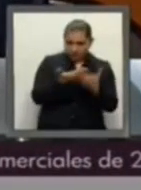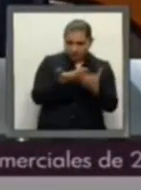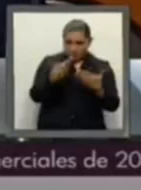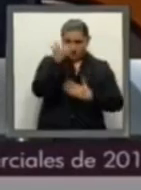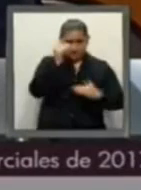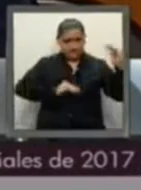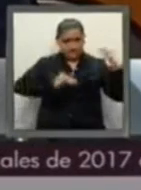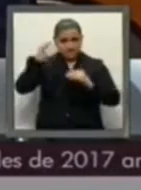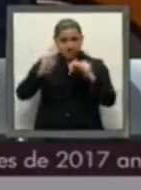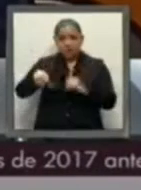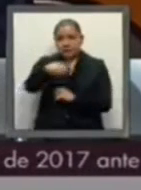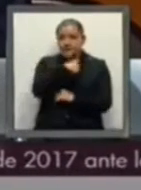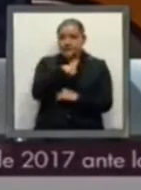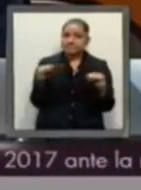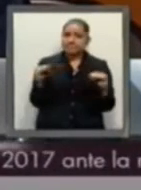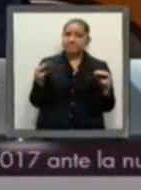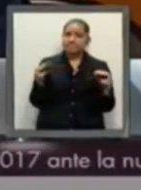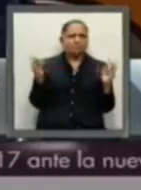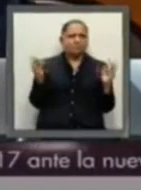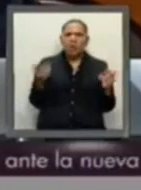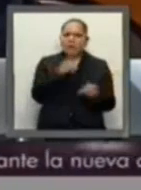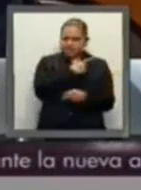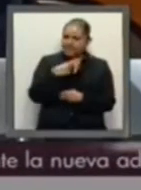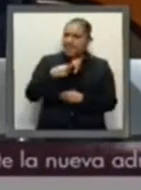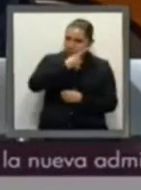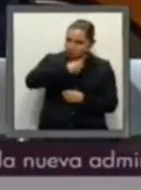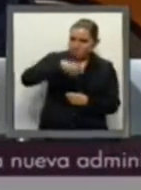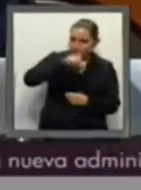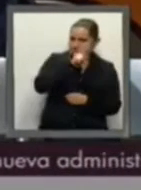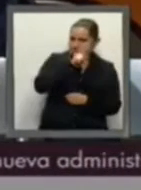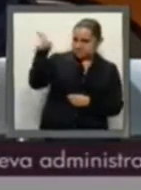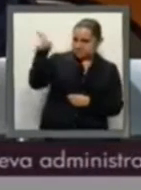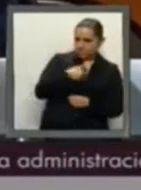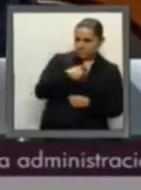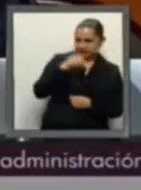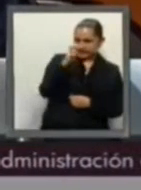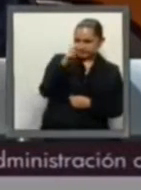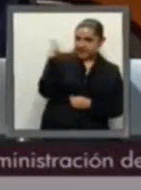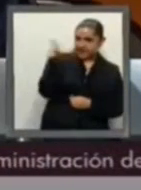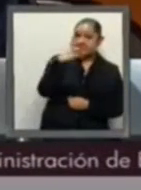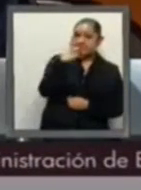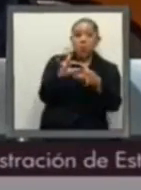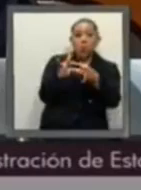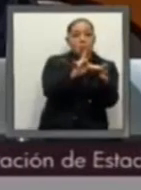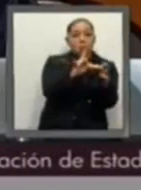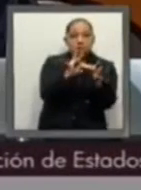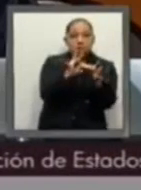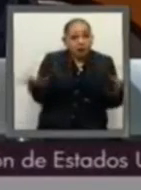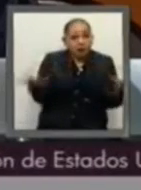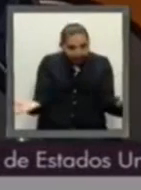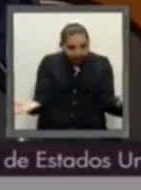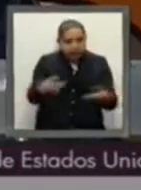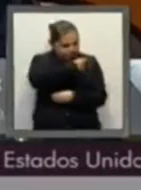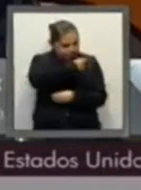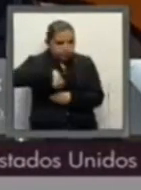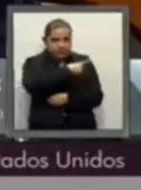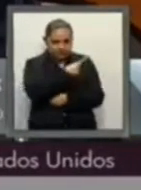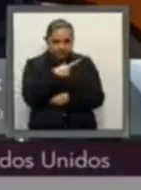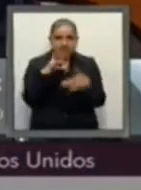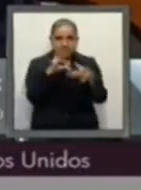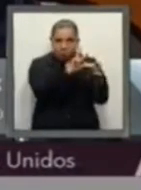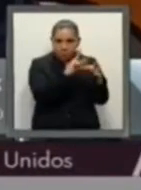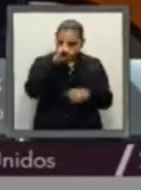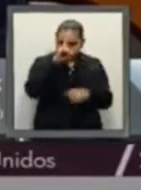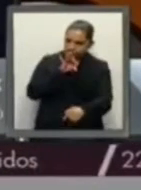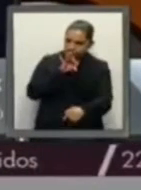dijo el presidente peña unidad ahora unidad en defensa de los intereses de la gente que menos